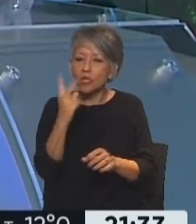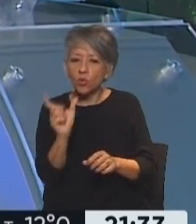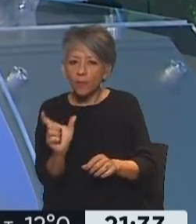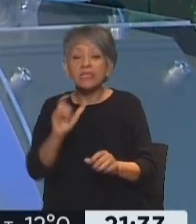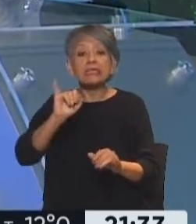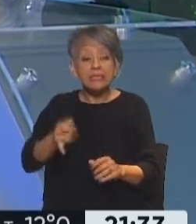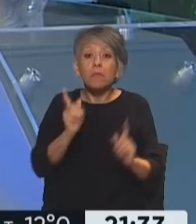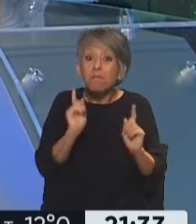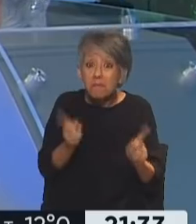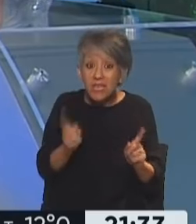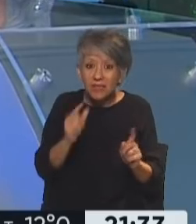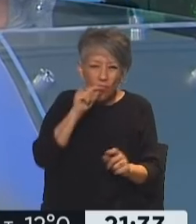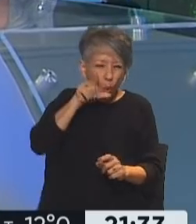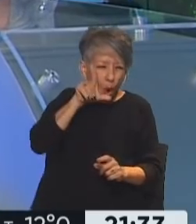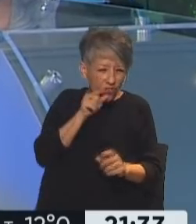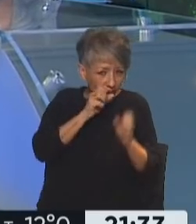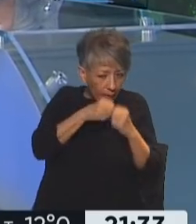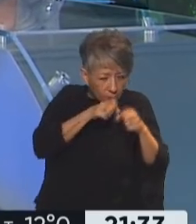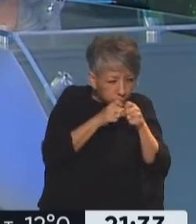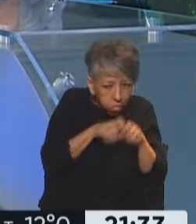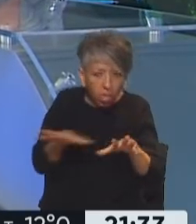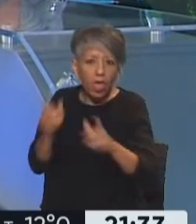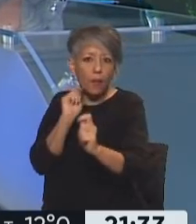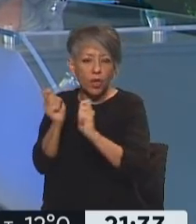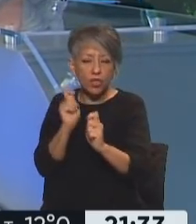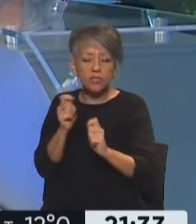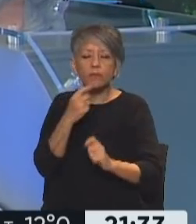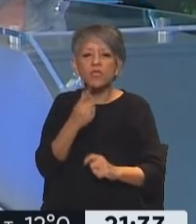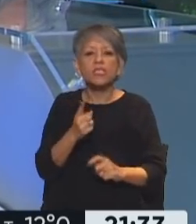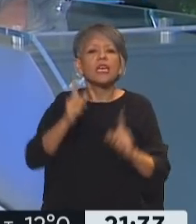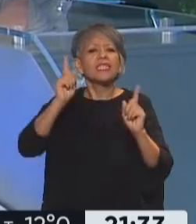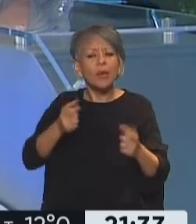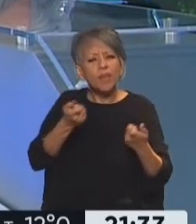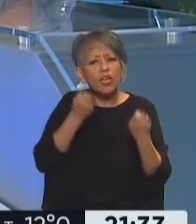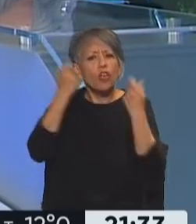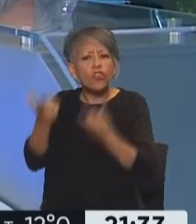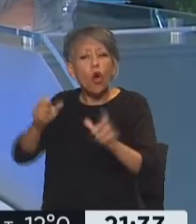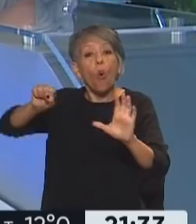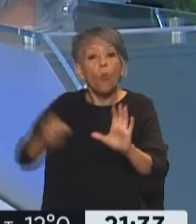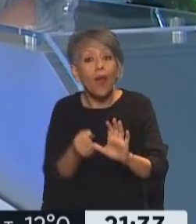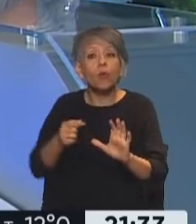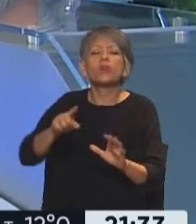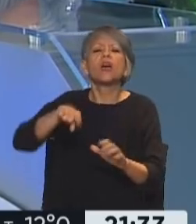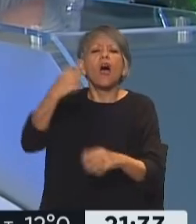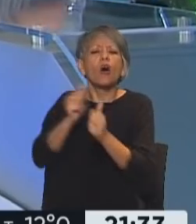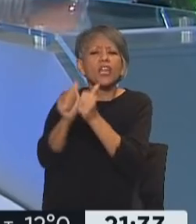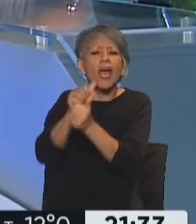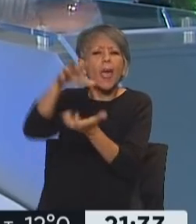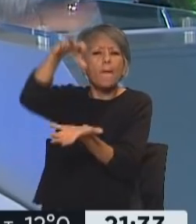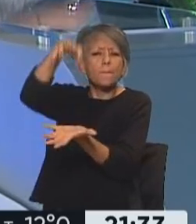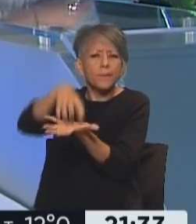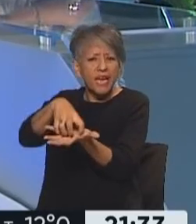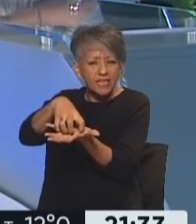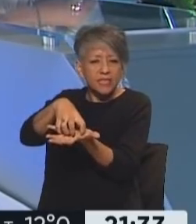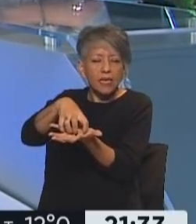a periodistas, dice, por el Ministerio de Producción, expresa. Y también adjudicaron la provisión de válvulas a una empresa importadora en lugar de un